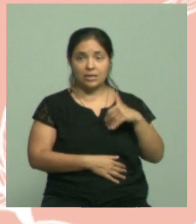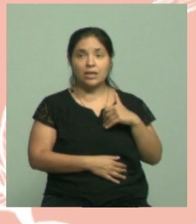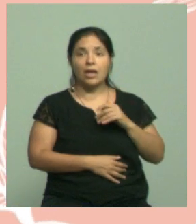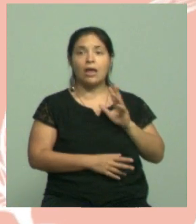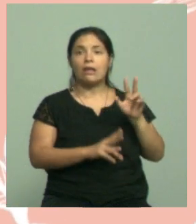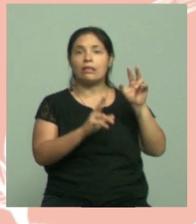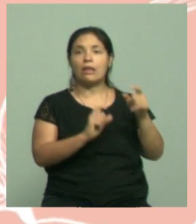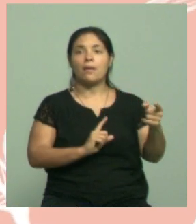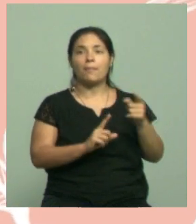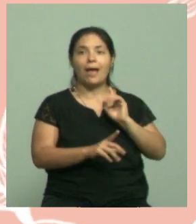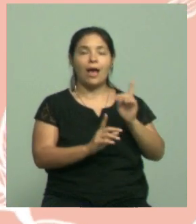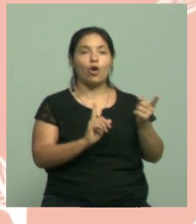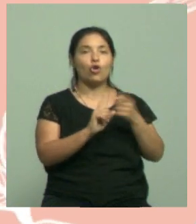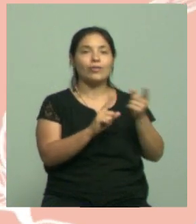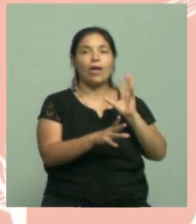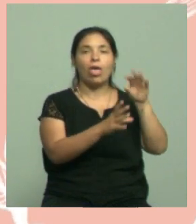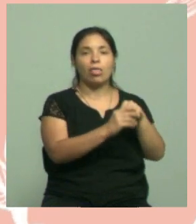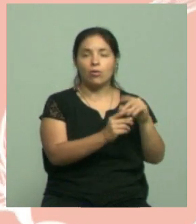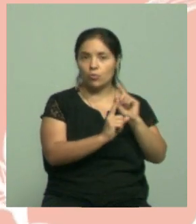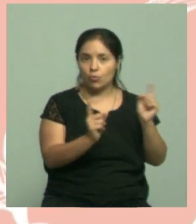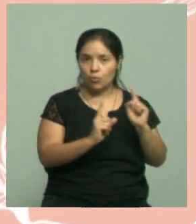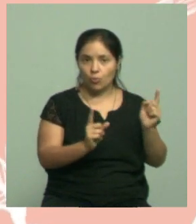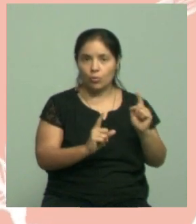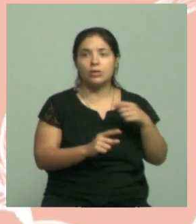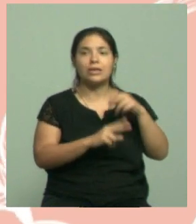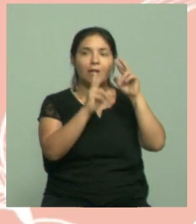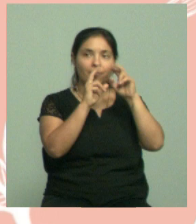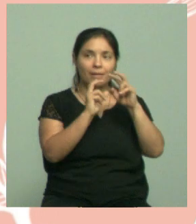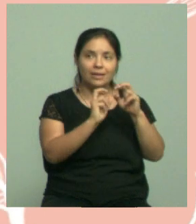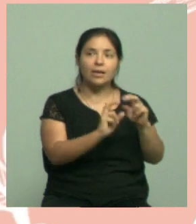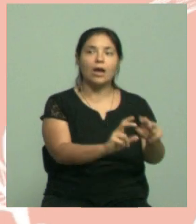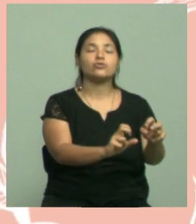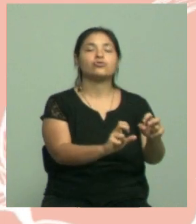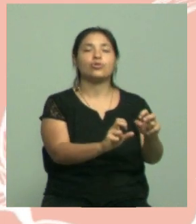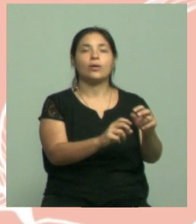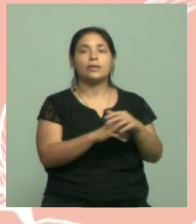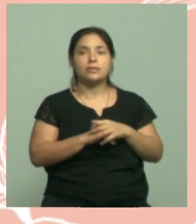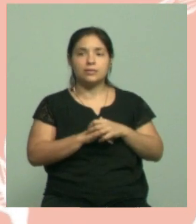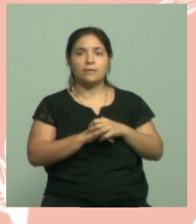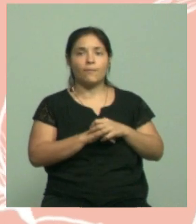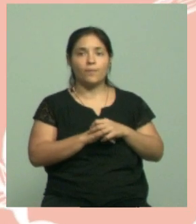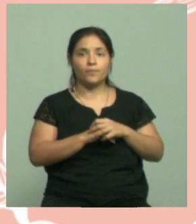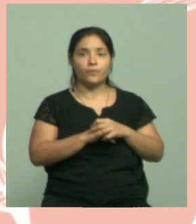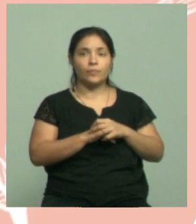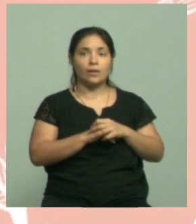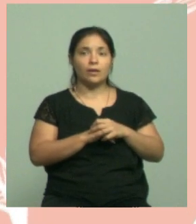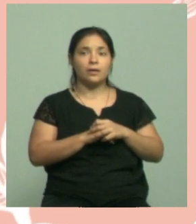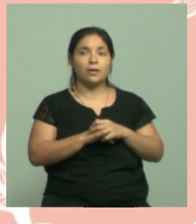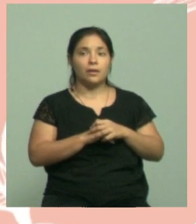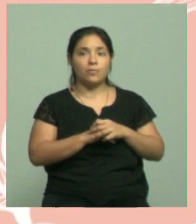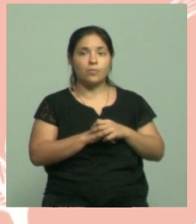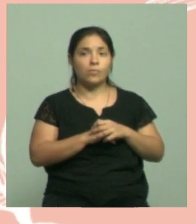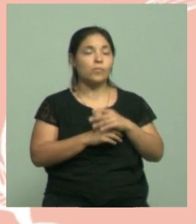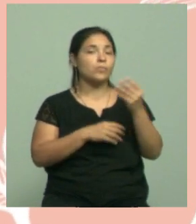participación ni ha entrado, además de que se han realizado otra serie de investigaciones hacia el interior de la base, pero lo cierto es que hay